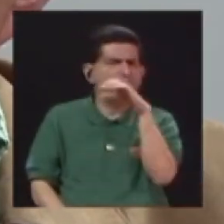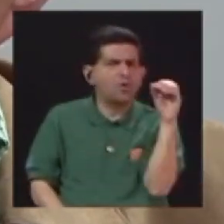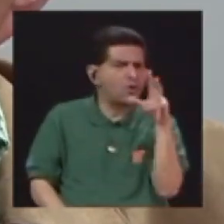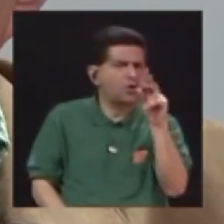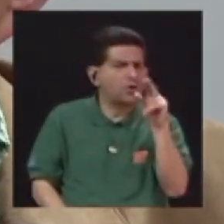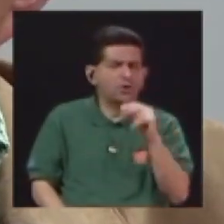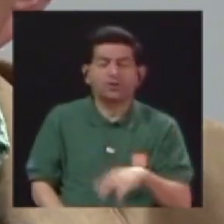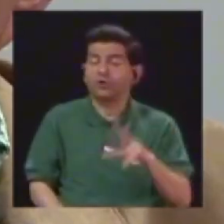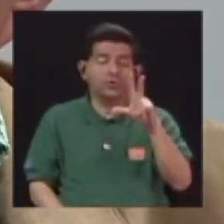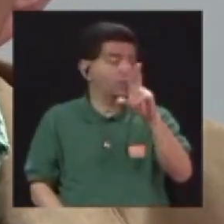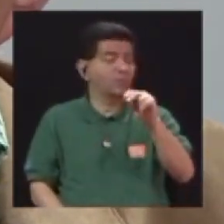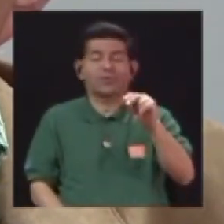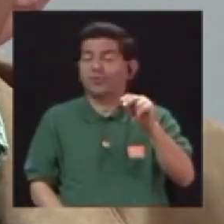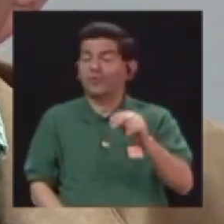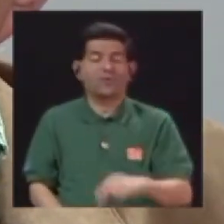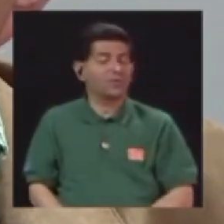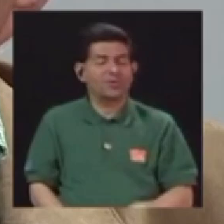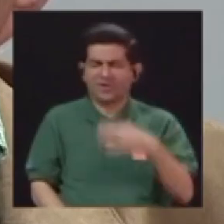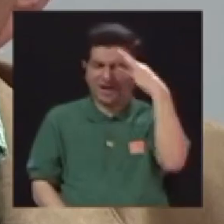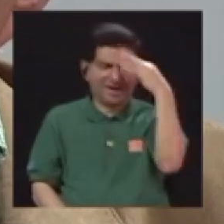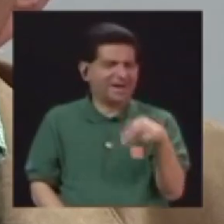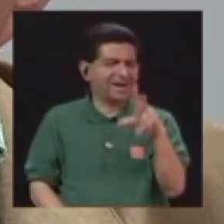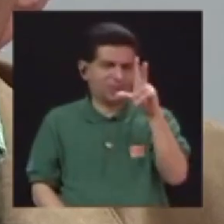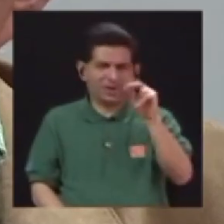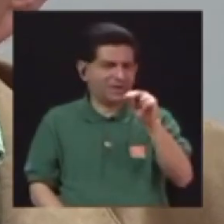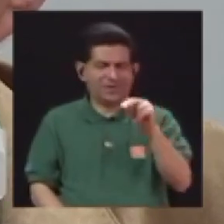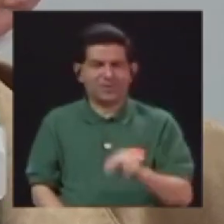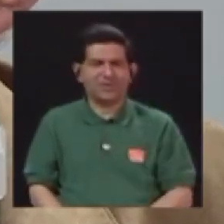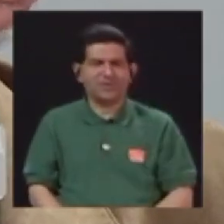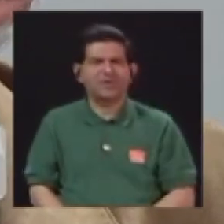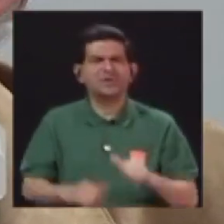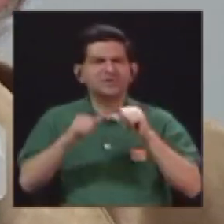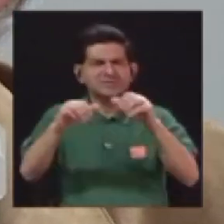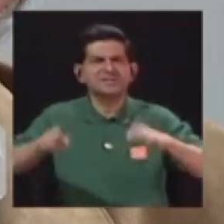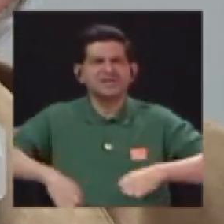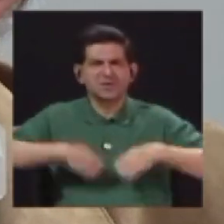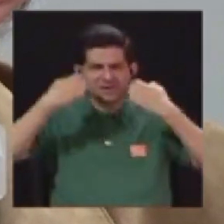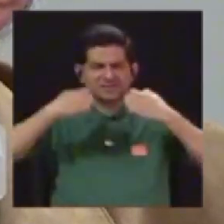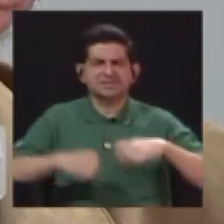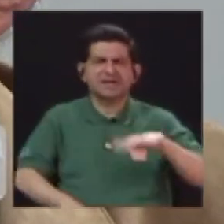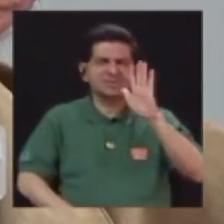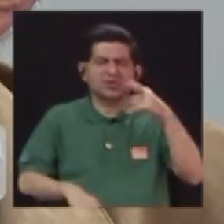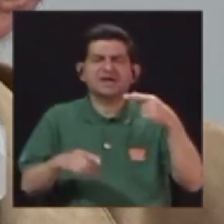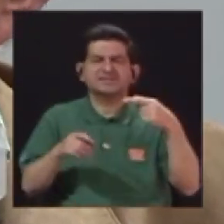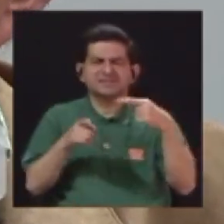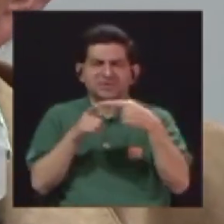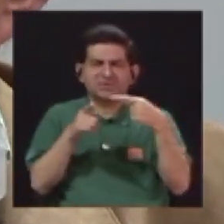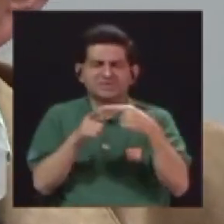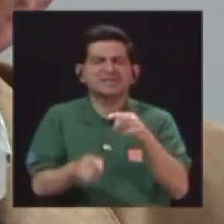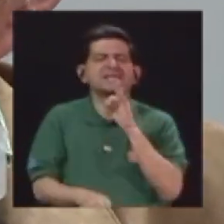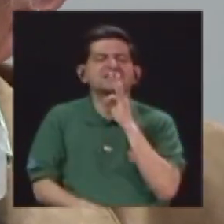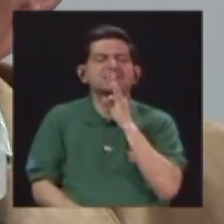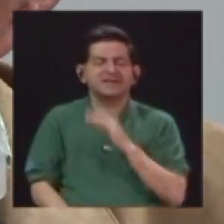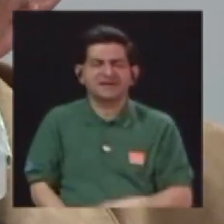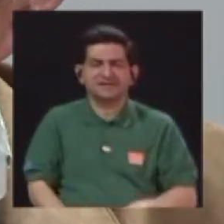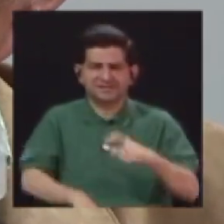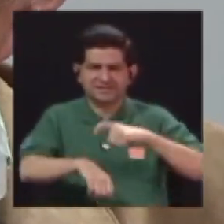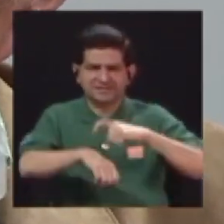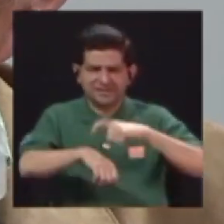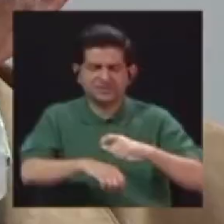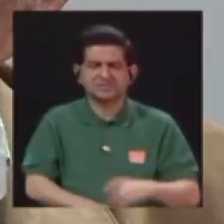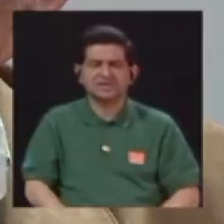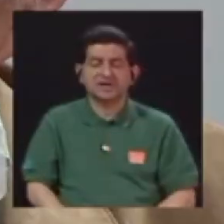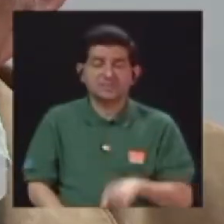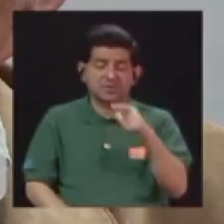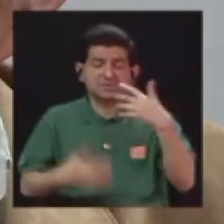¿O no? No, yo creo que no. Lo que todavía existe en 5 esquinas de Tibás, de los tiempos en que la embotelladora